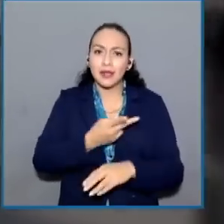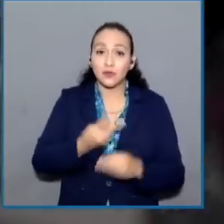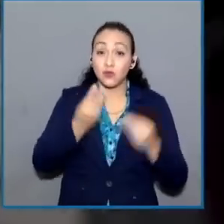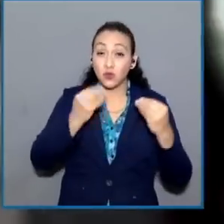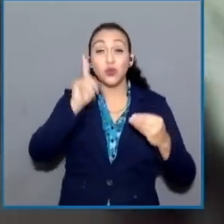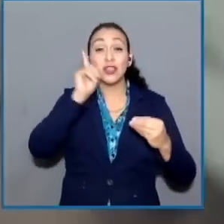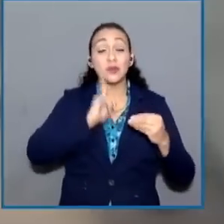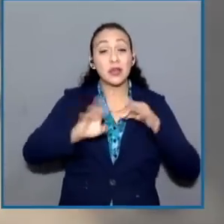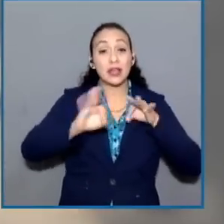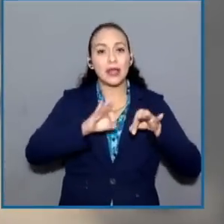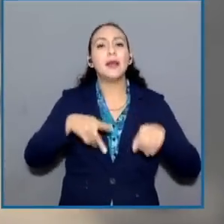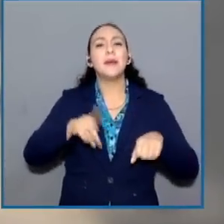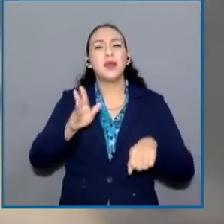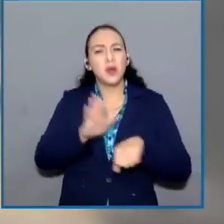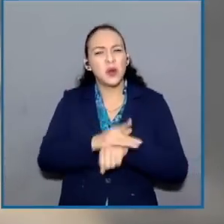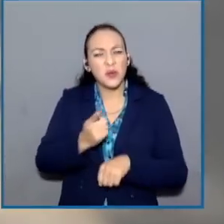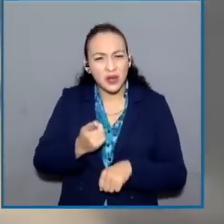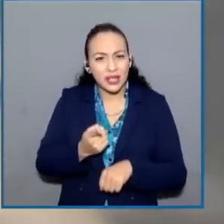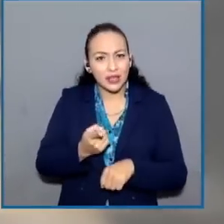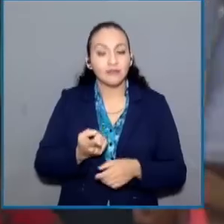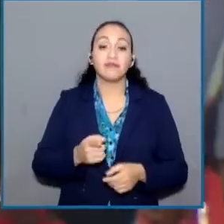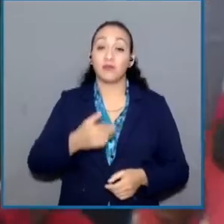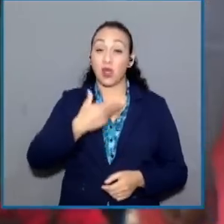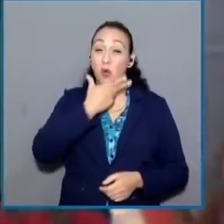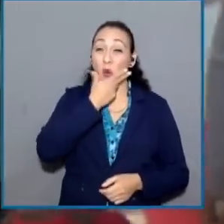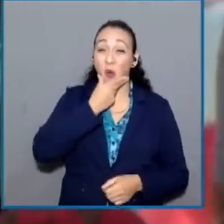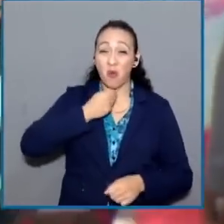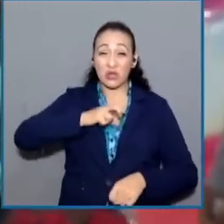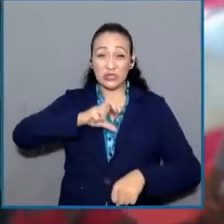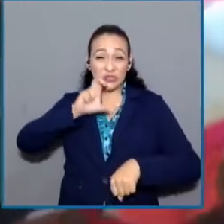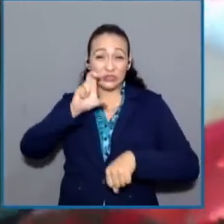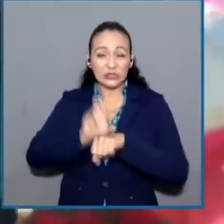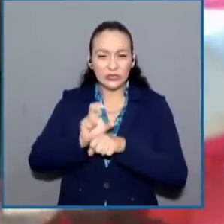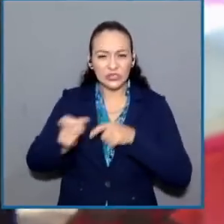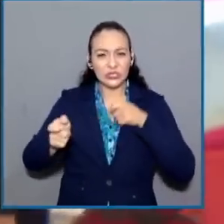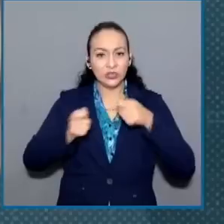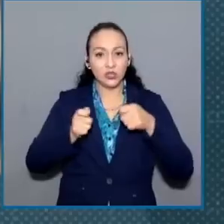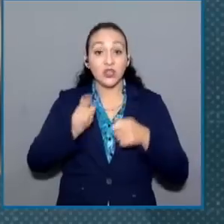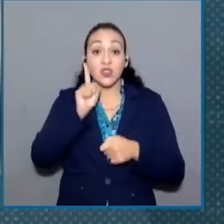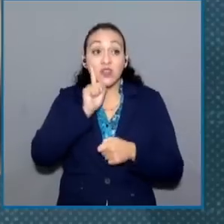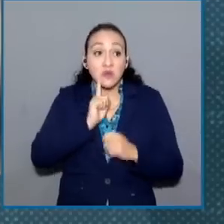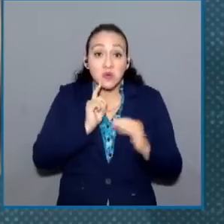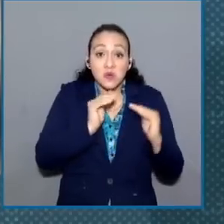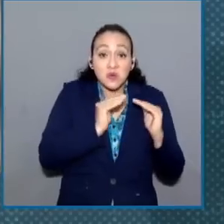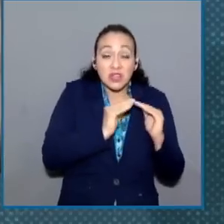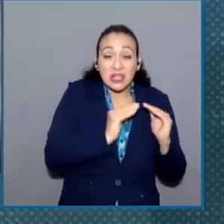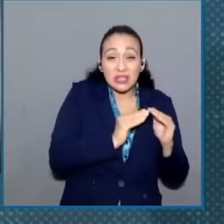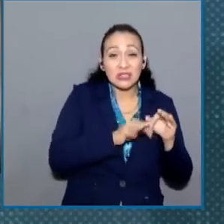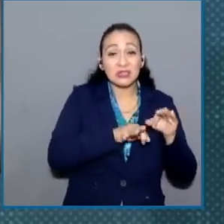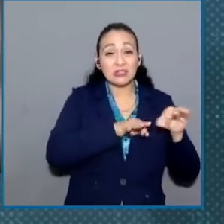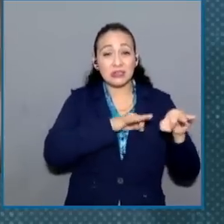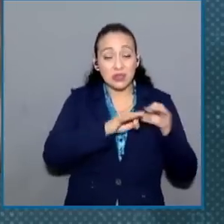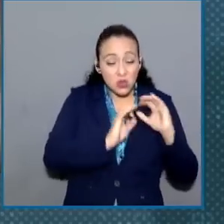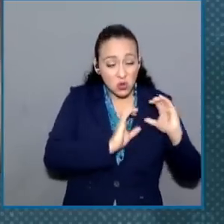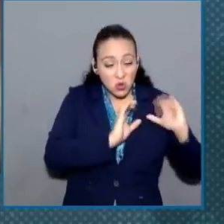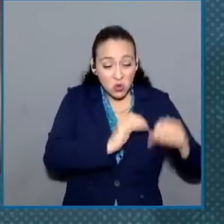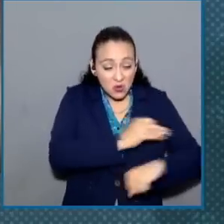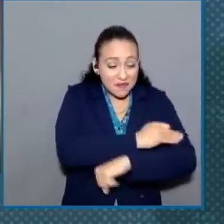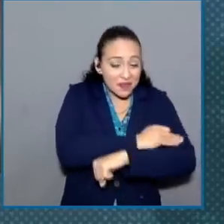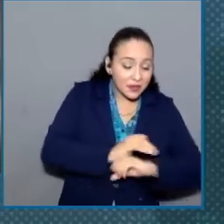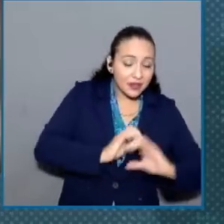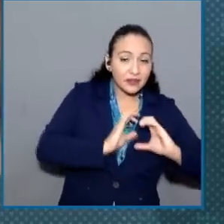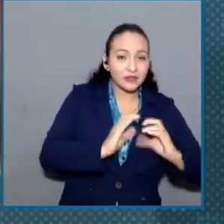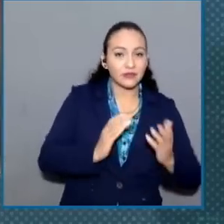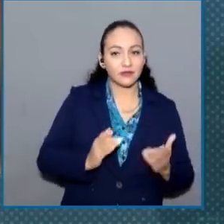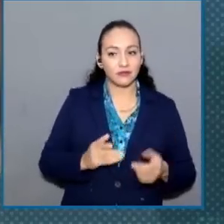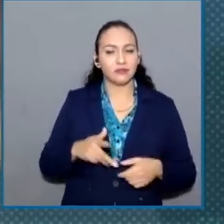arraigados son la principal resistencia para que las mujeres alcancen la igualdad. Hay gente en la región que piensa que